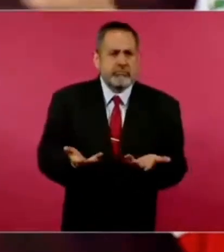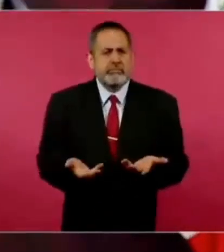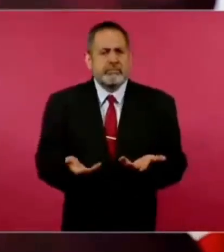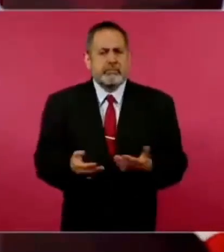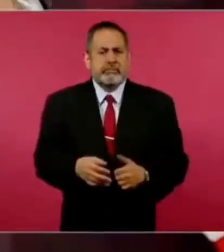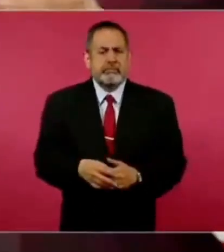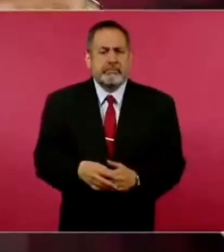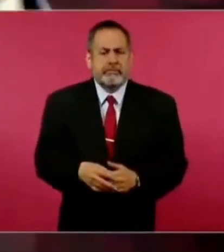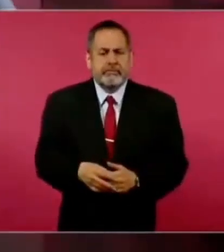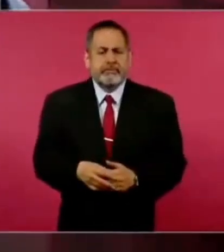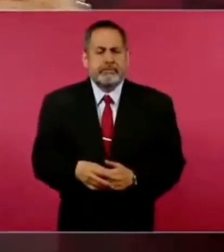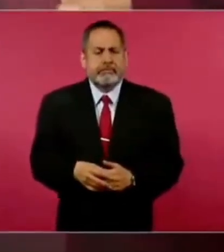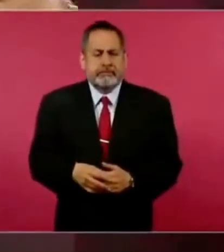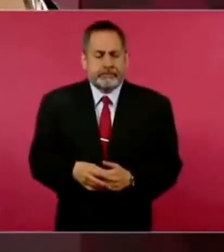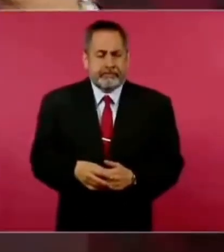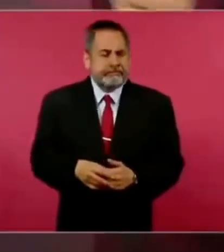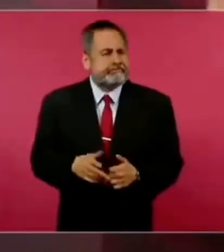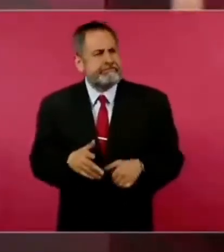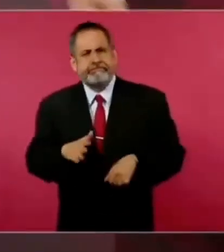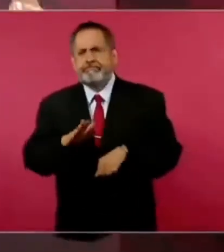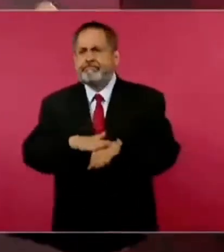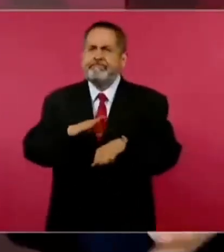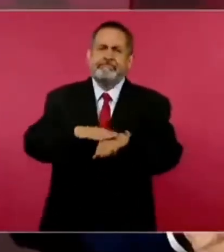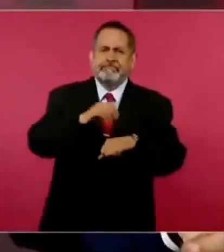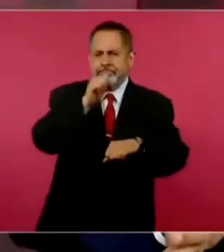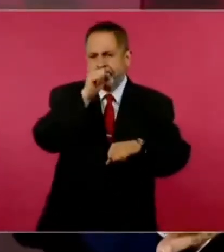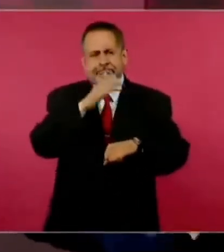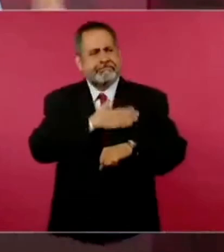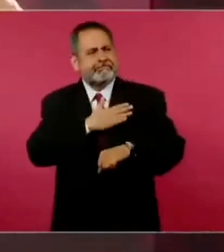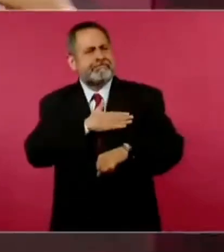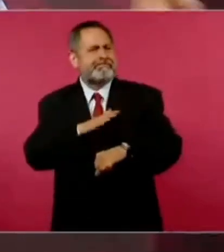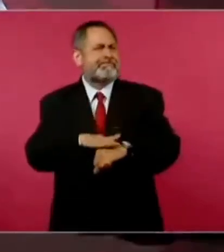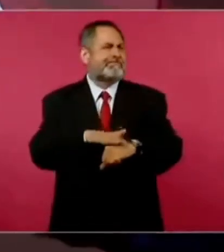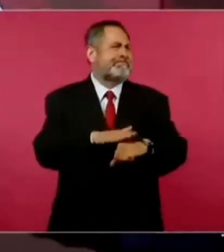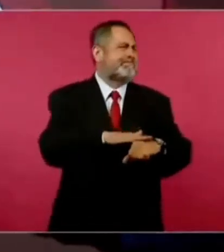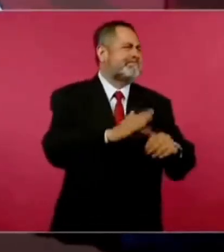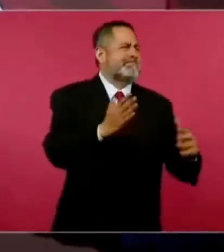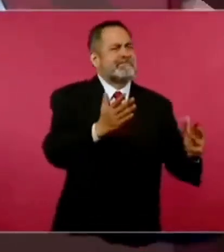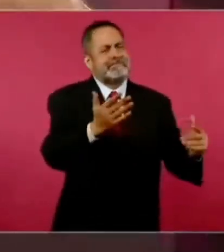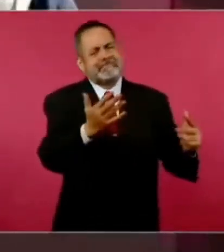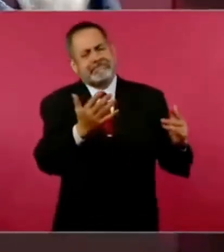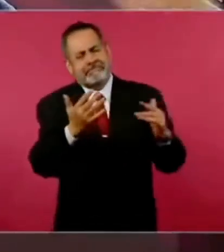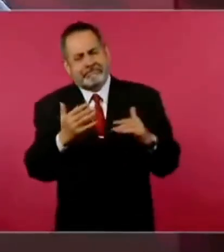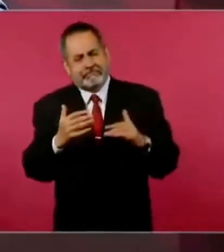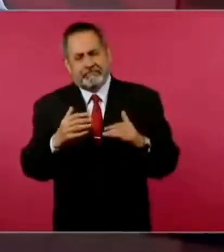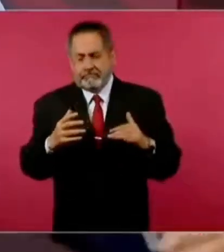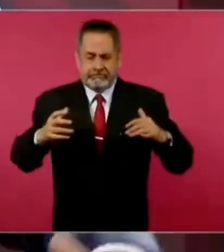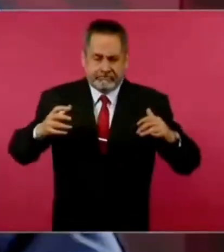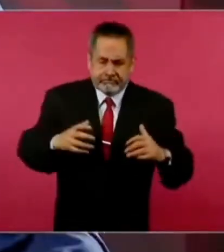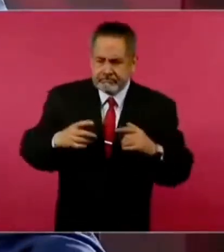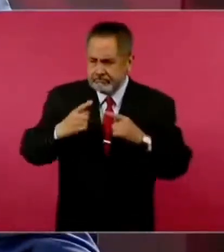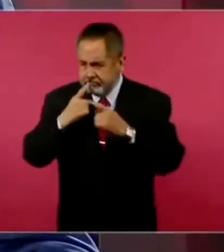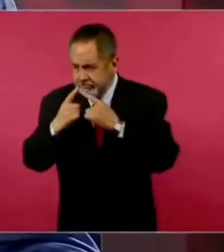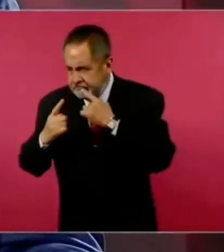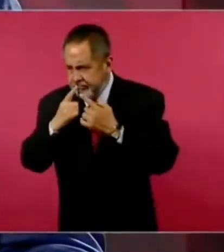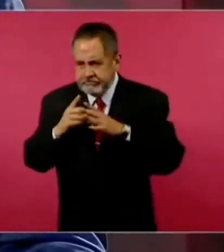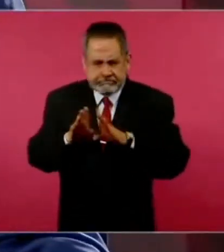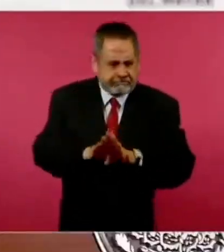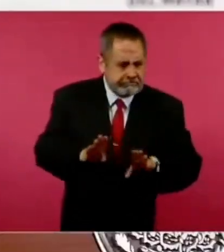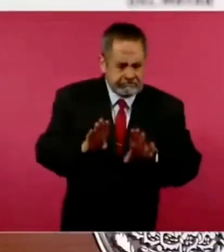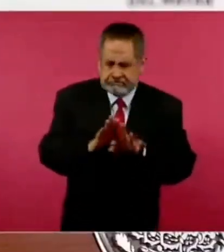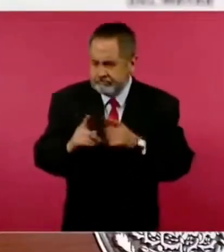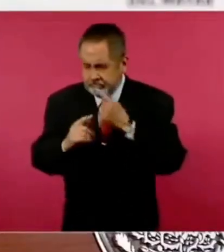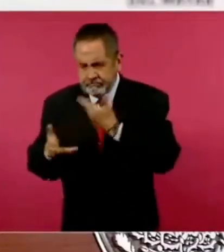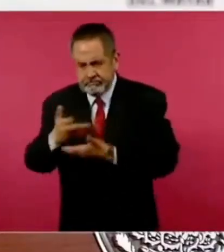que se convoque a todos a hablar sobre el tema